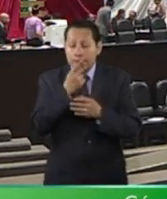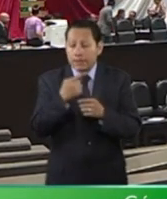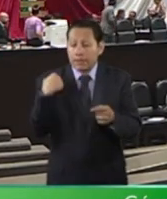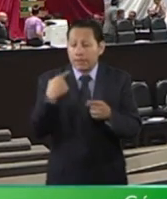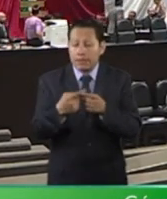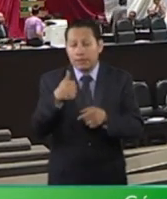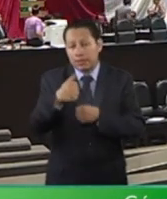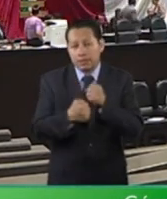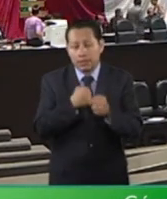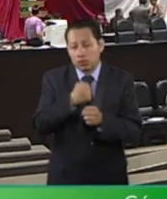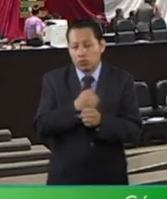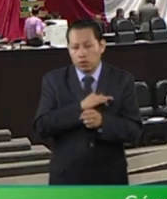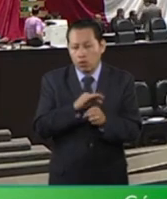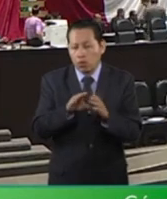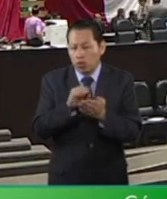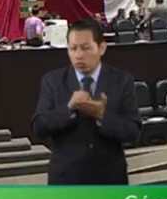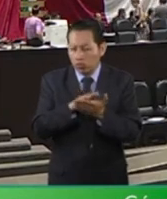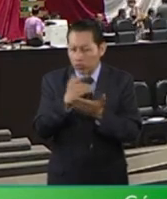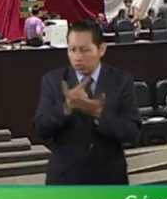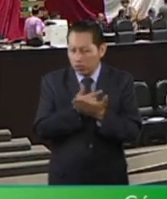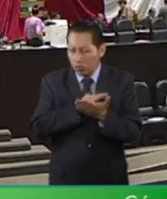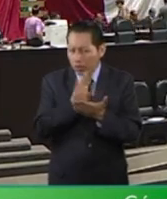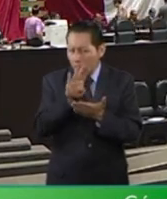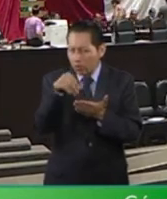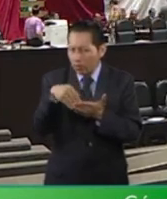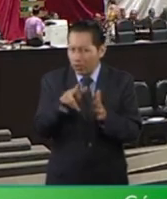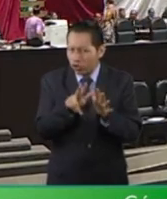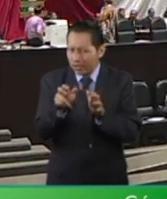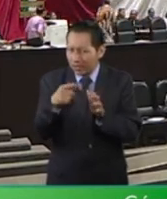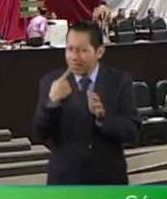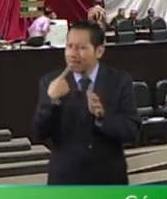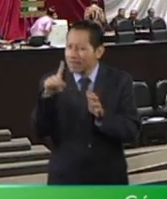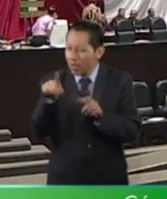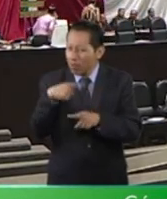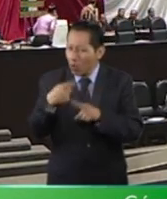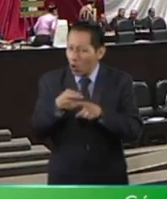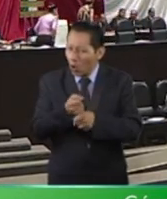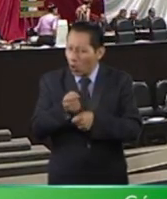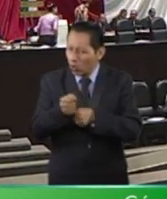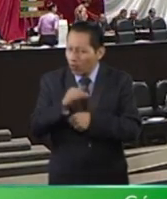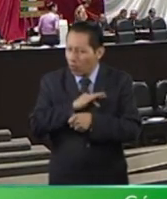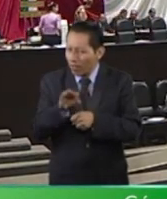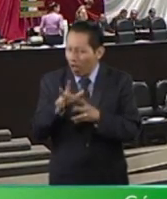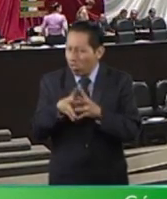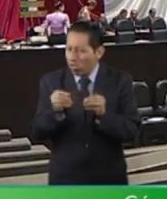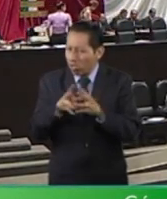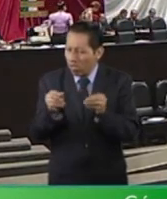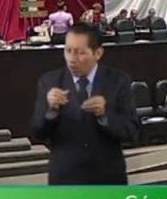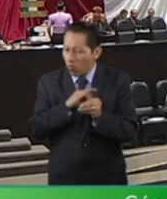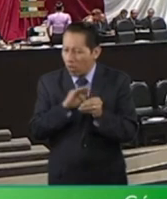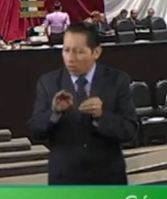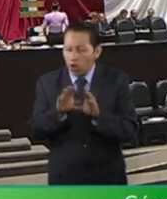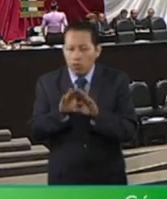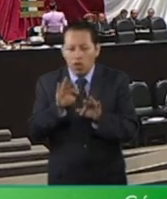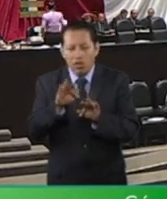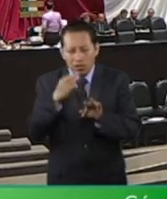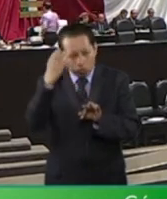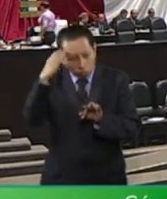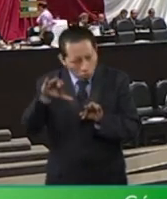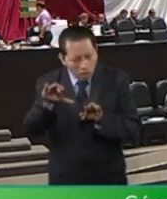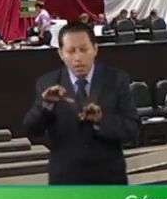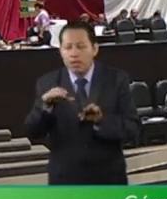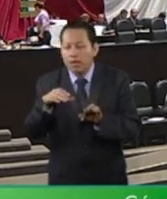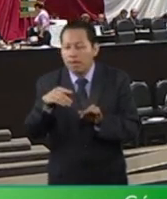últimos 6 años se registraron 4.800 quejas por tortura, desaparición forzada, tratos crueles, inhumanos